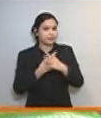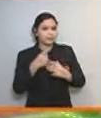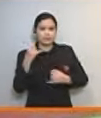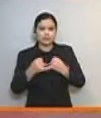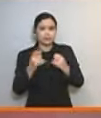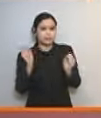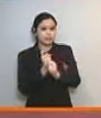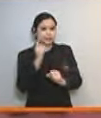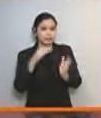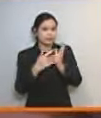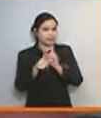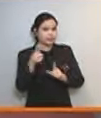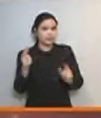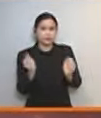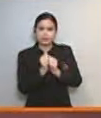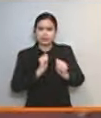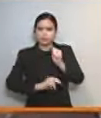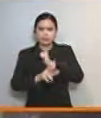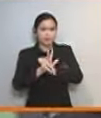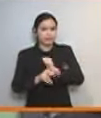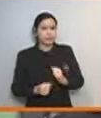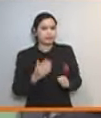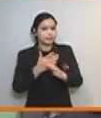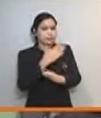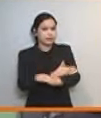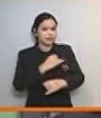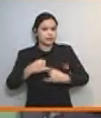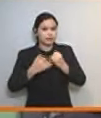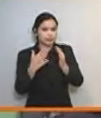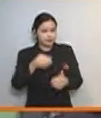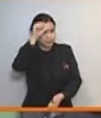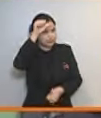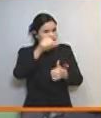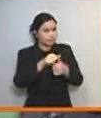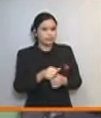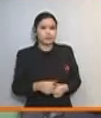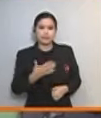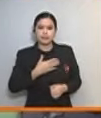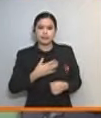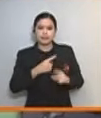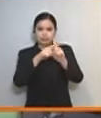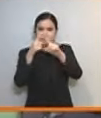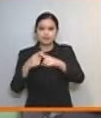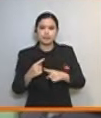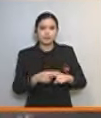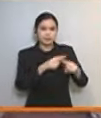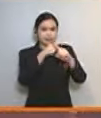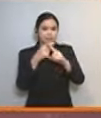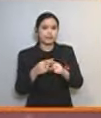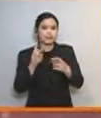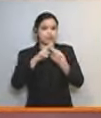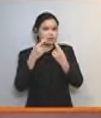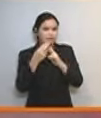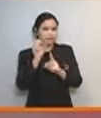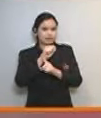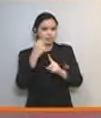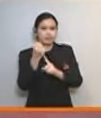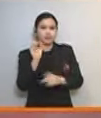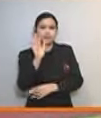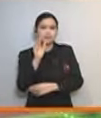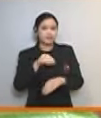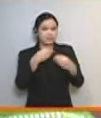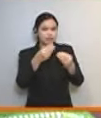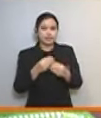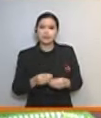ganando 100.000 lempiras junto a Pega 3. Pero antes, querido jugador, te recuerdo que existen numerosas cuentas falsas en las redes sociales prometiendo venderte